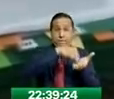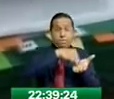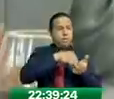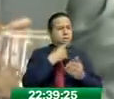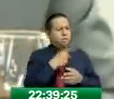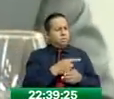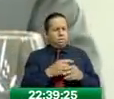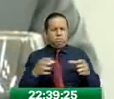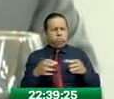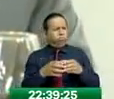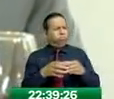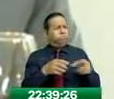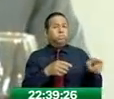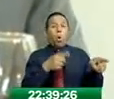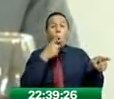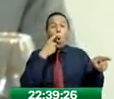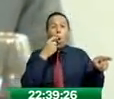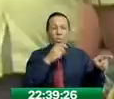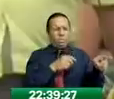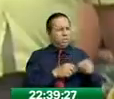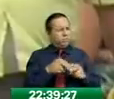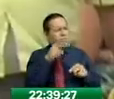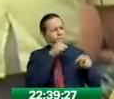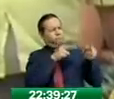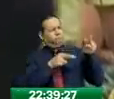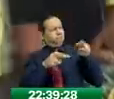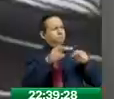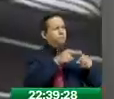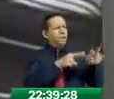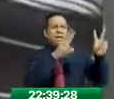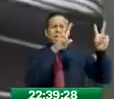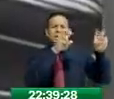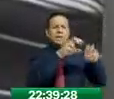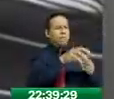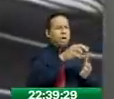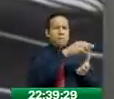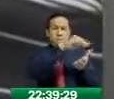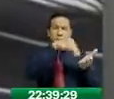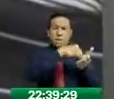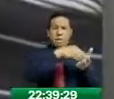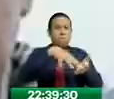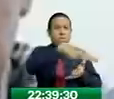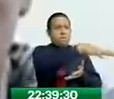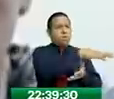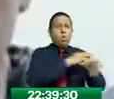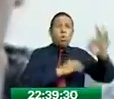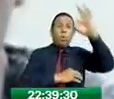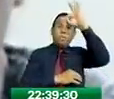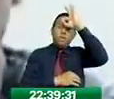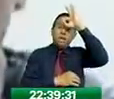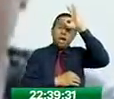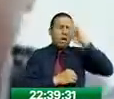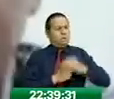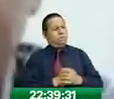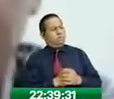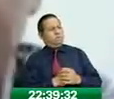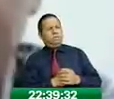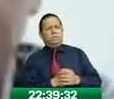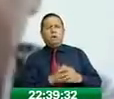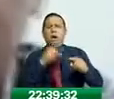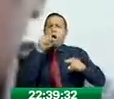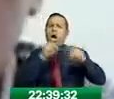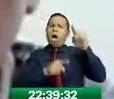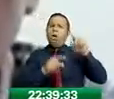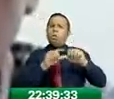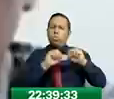que investiga a Daniel Mendoza que la metida de la mano en los hospitales de su provincia no es algo nuevo. Porque los asambleístas se han